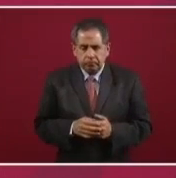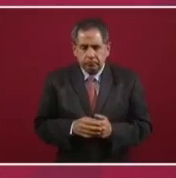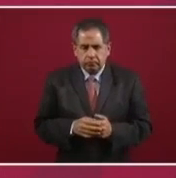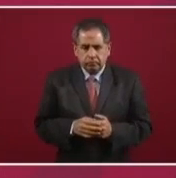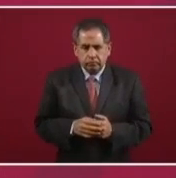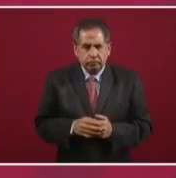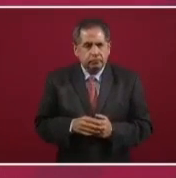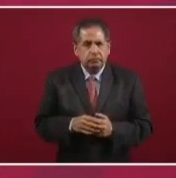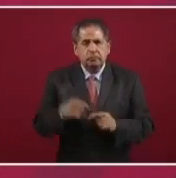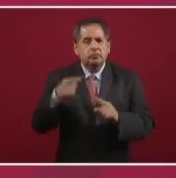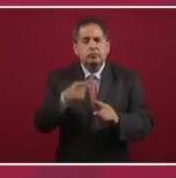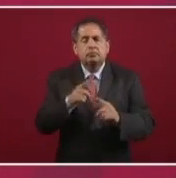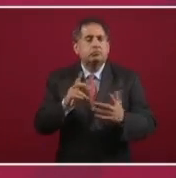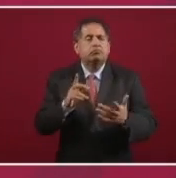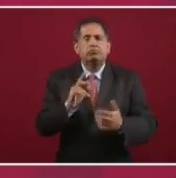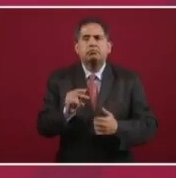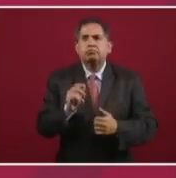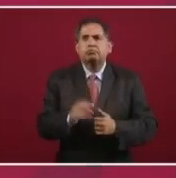tipo